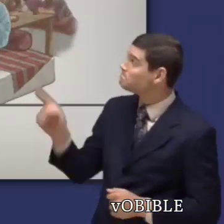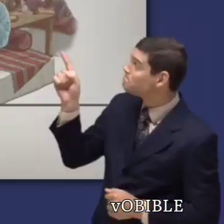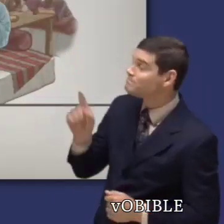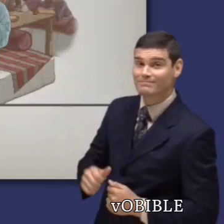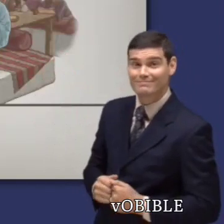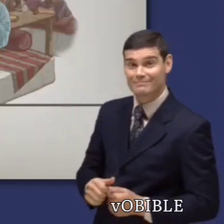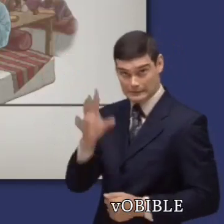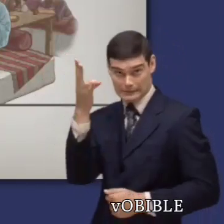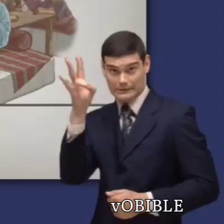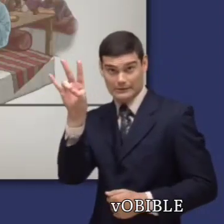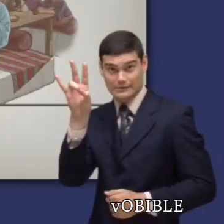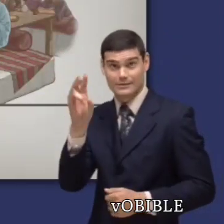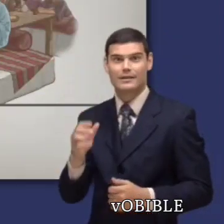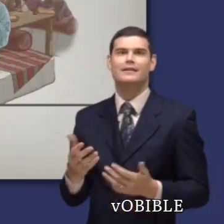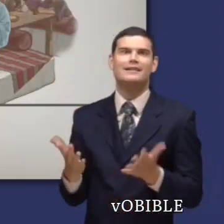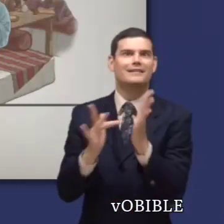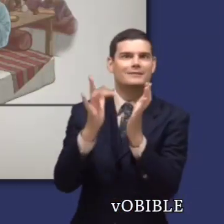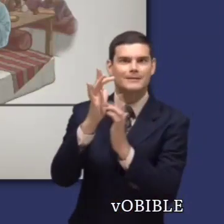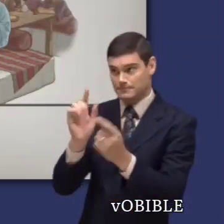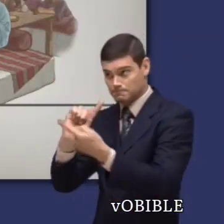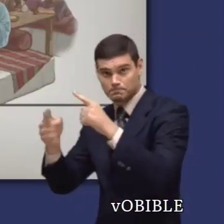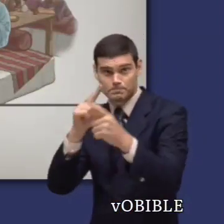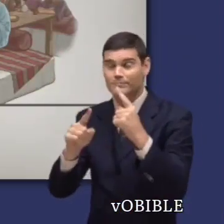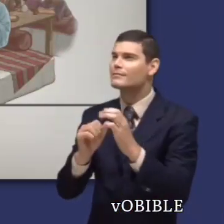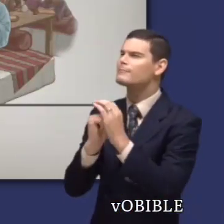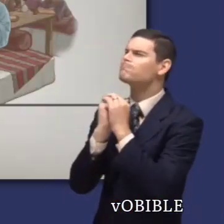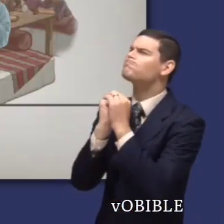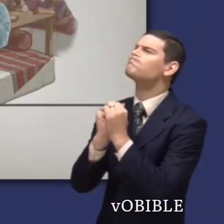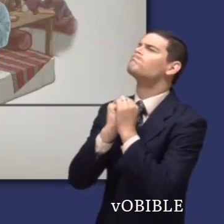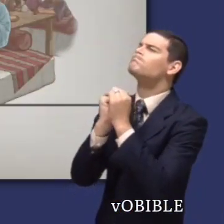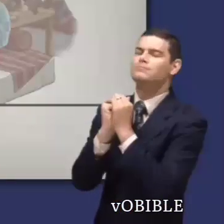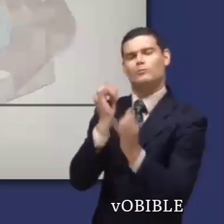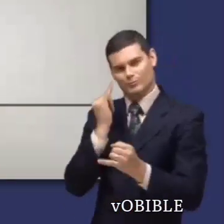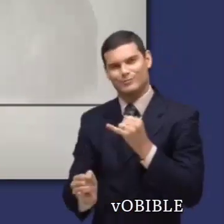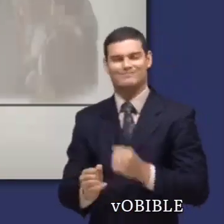El capítulo 17 contiene la última oración que hace con sus discípulos.